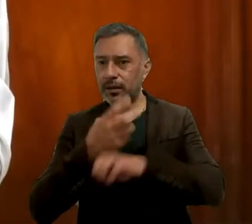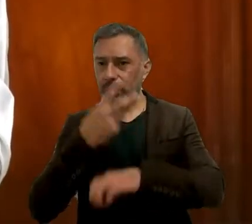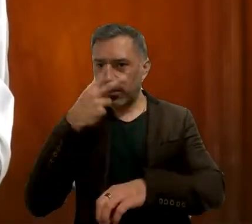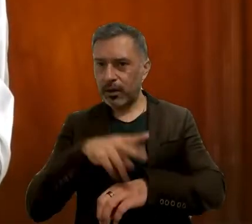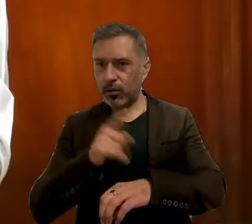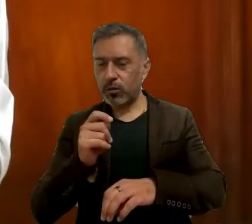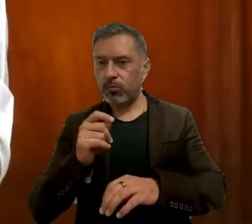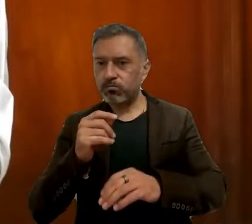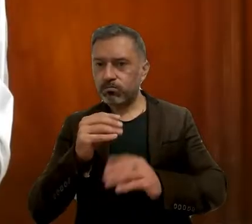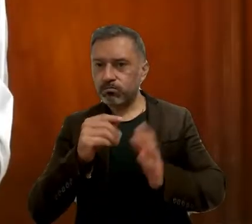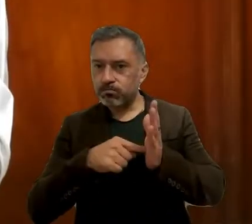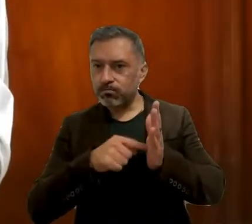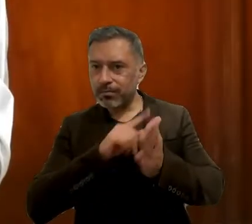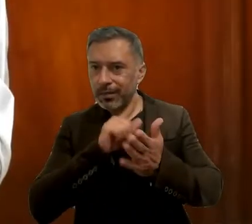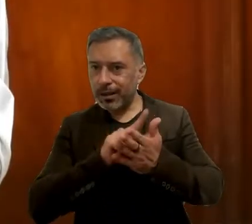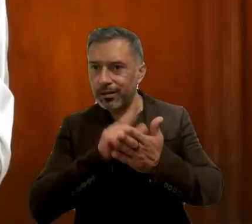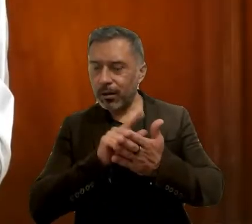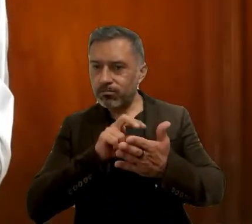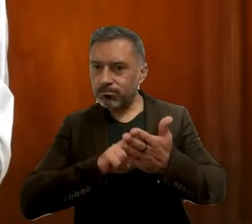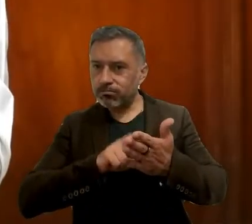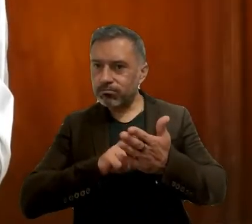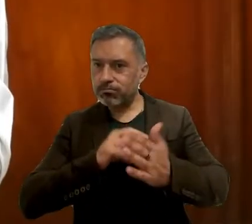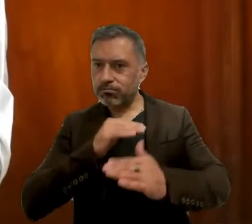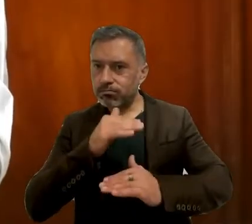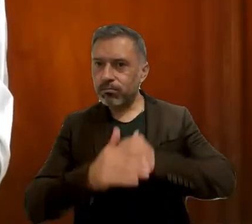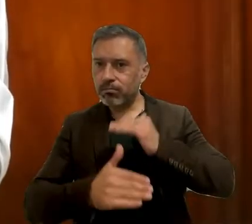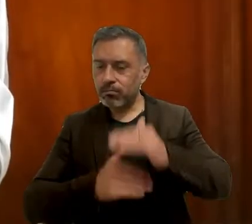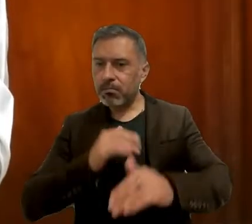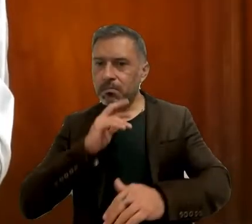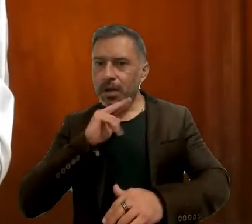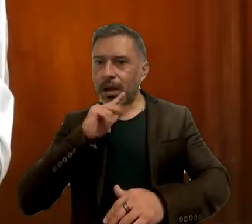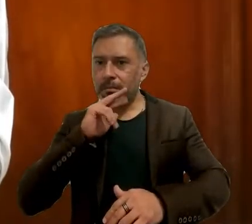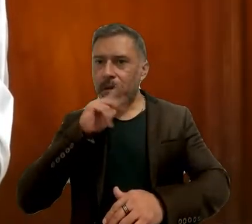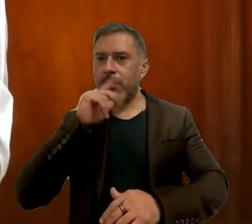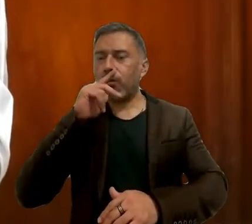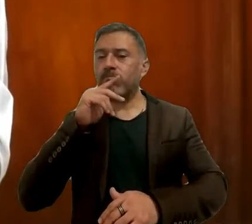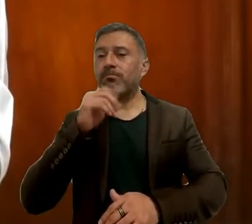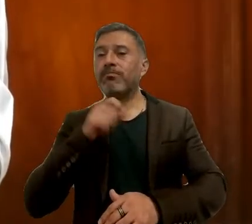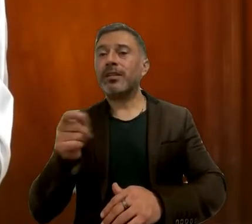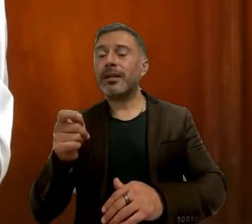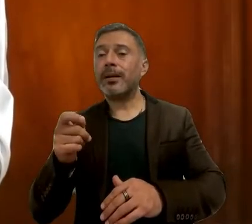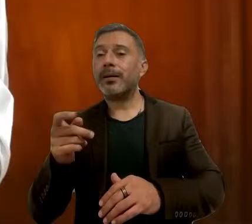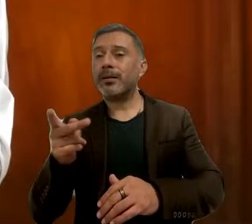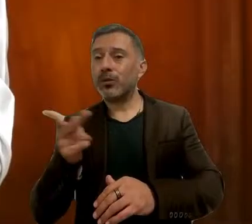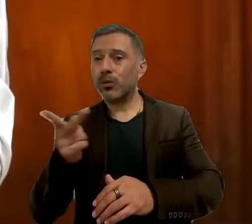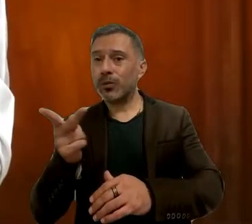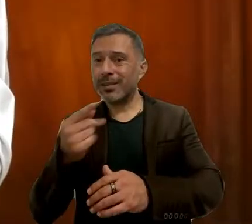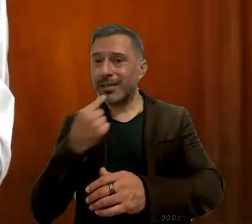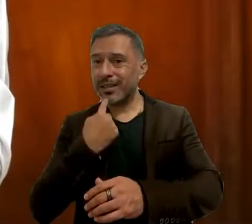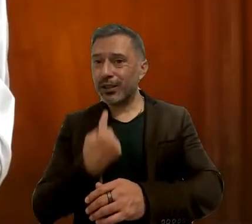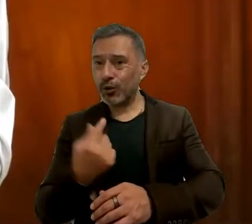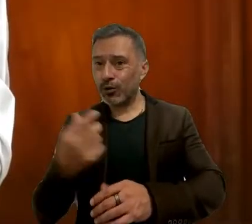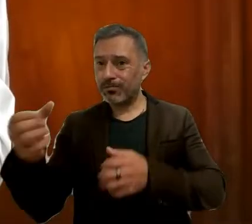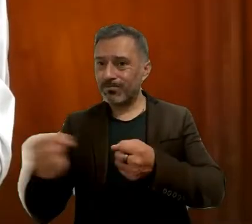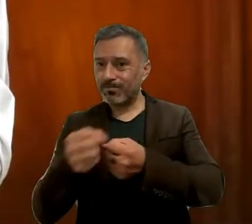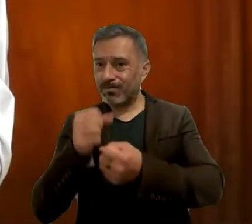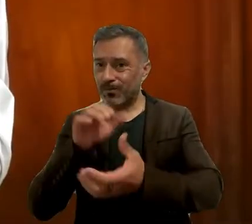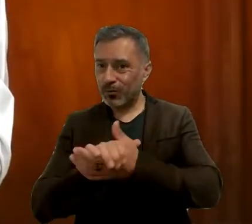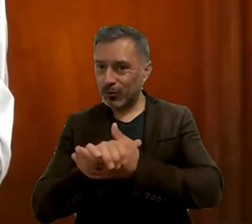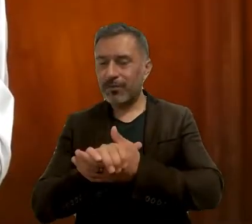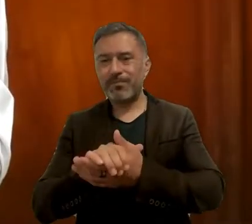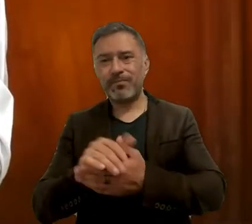continua de nuestros instrumentos legales, buscando erradicar los matrimonios infantiles, que es una problemática social que